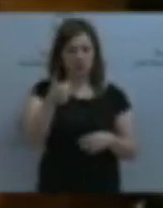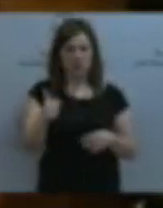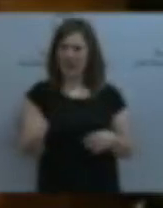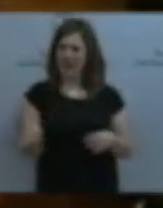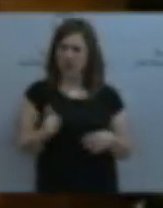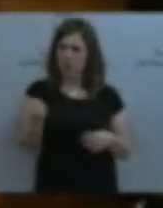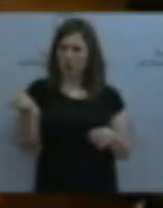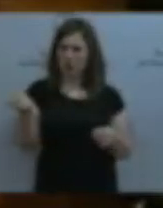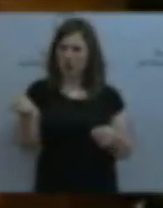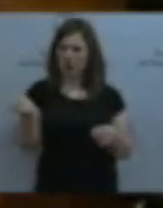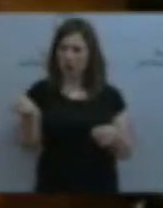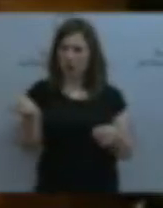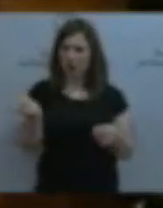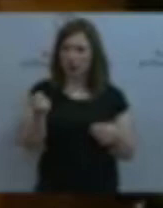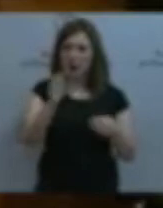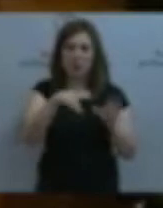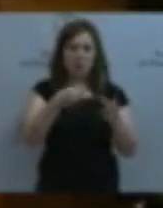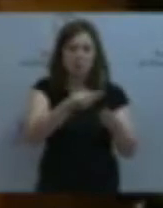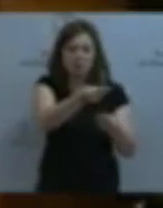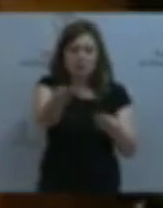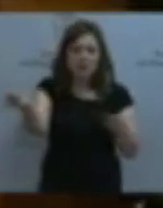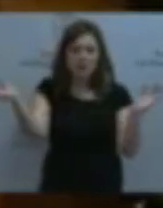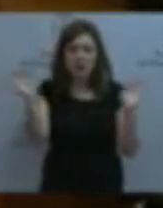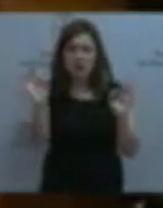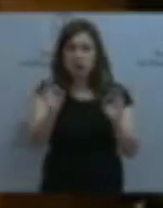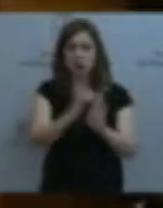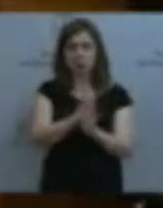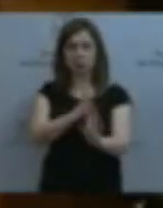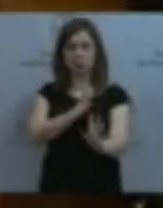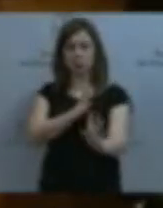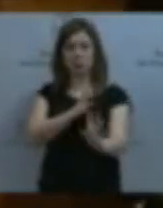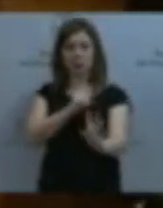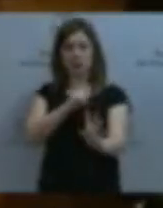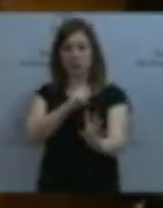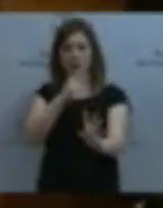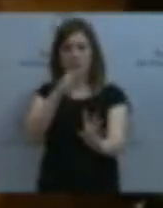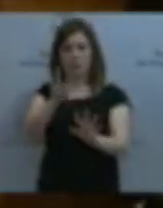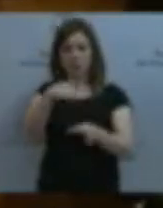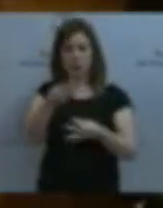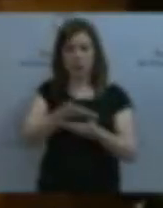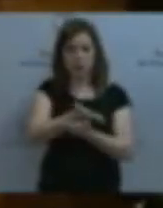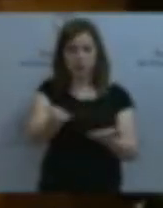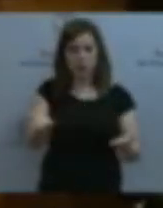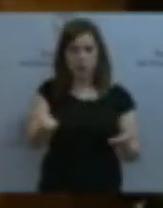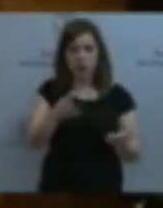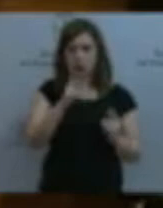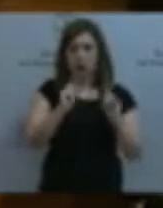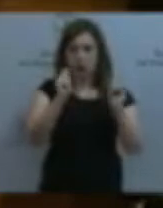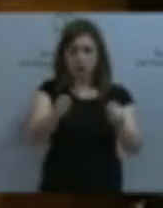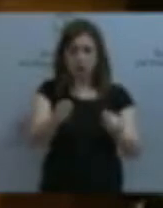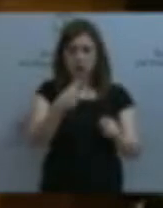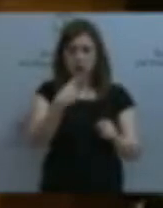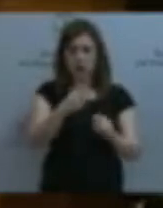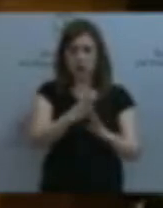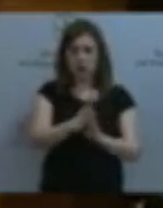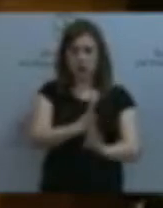recreo sin que se los diesen, es decir, les ponían a la cola cuando pedían los pinchos que habían ofertado la empresa para ganar la concesión, les ponían a la